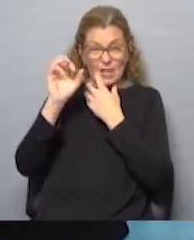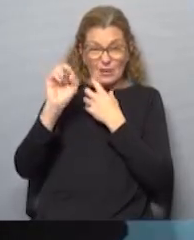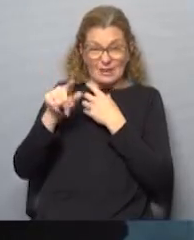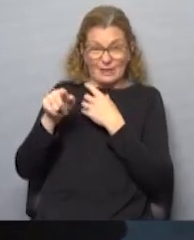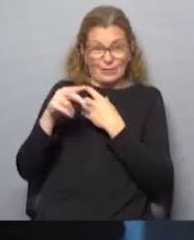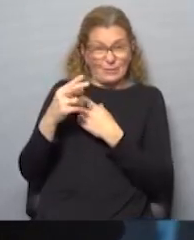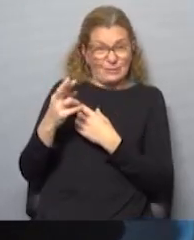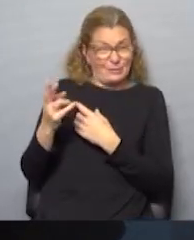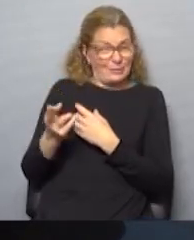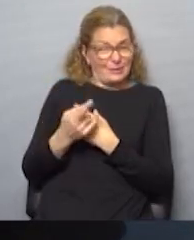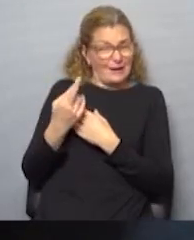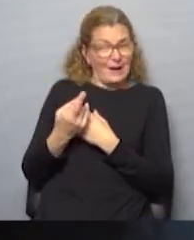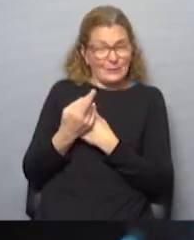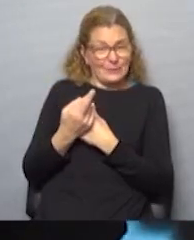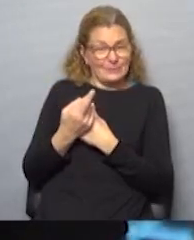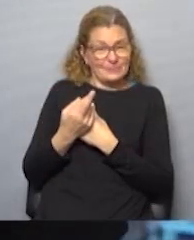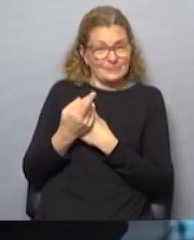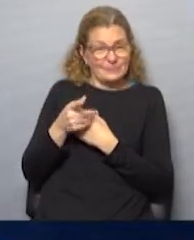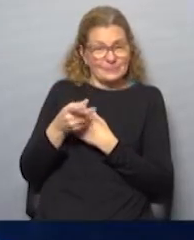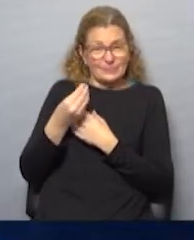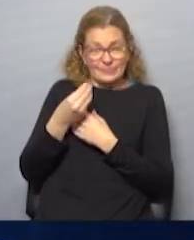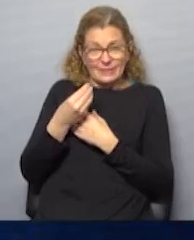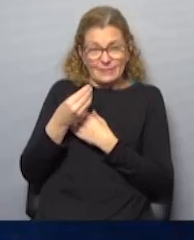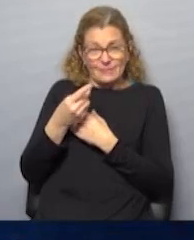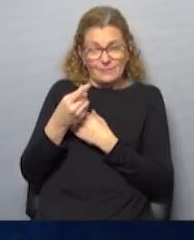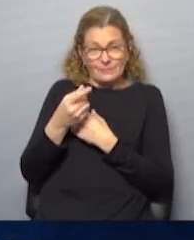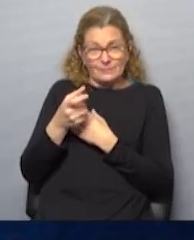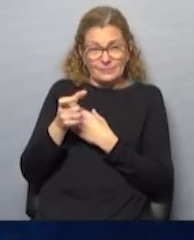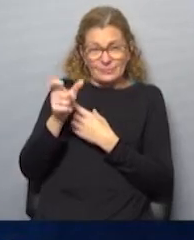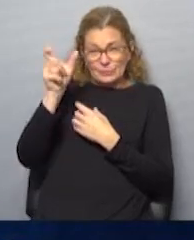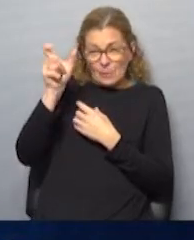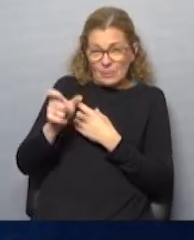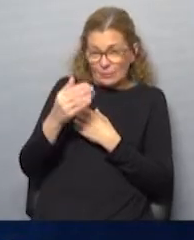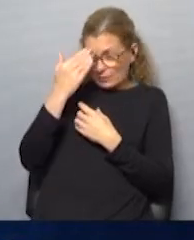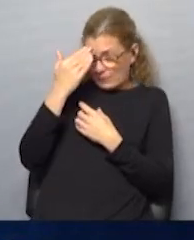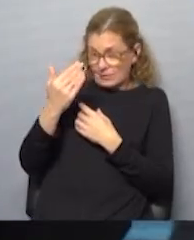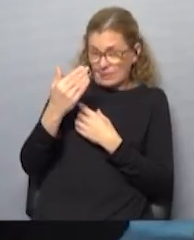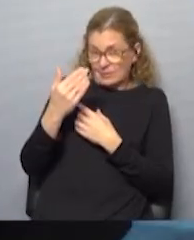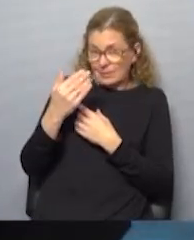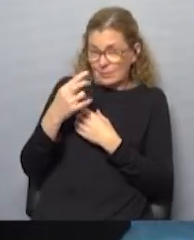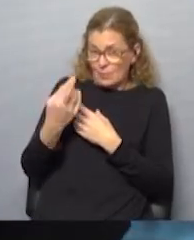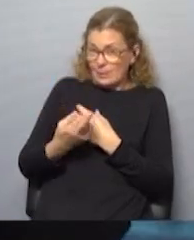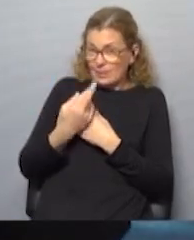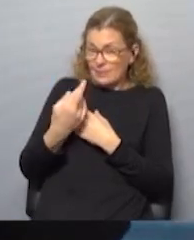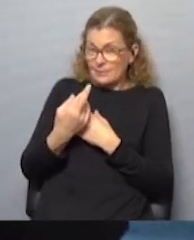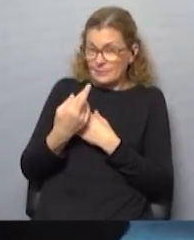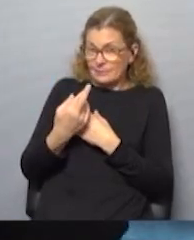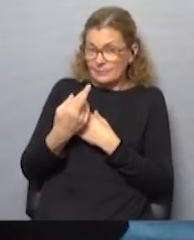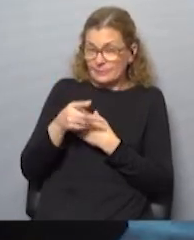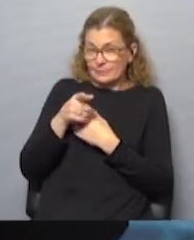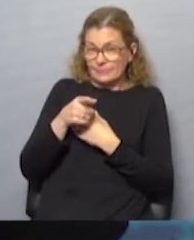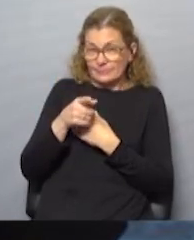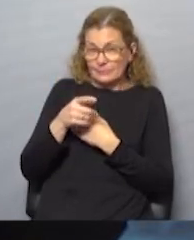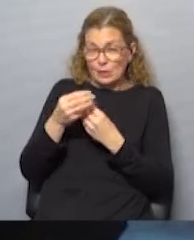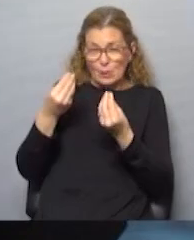desconocida poder un relato de que espero tener un espécimen enfrente es rarísimo y él y lo